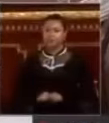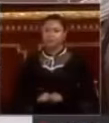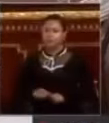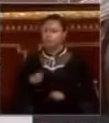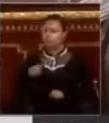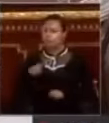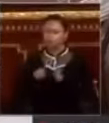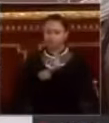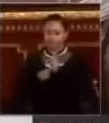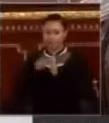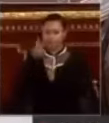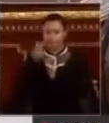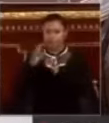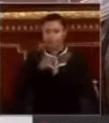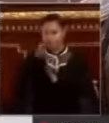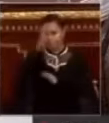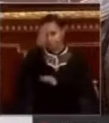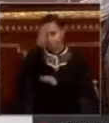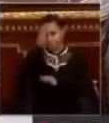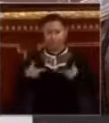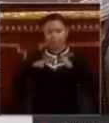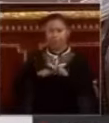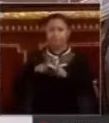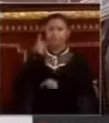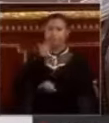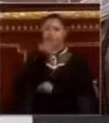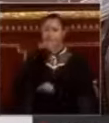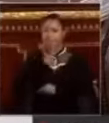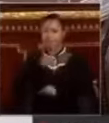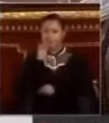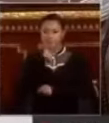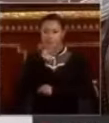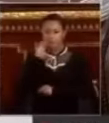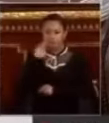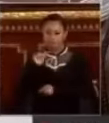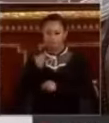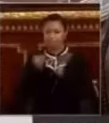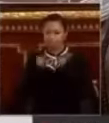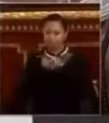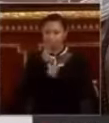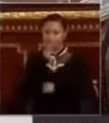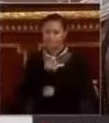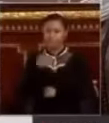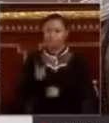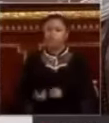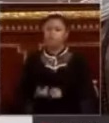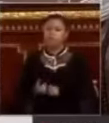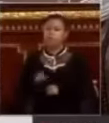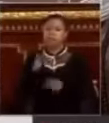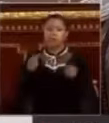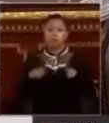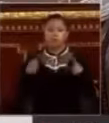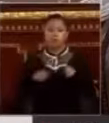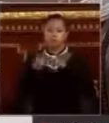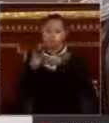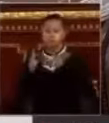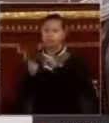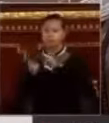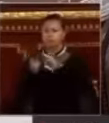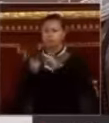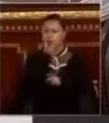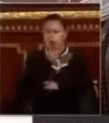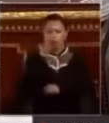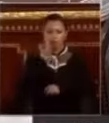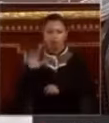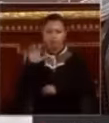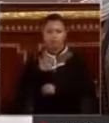Presenta este punto de acuerdo a nombre del diputado Héctor Barrera y de un servidor ante la situación que viven las vecinas y vecinos de la colonia Prado Churubusco, que están